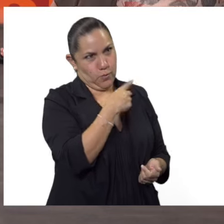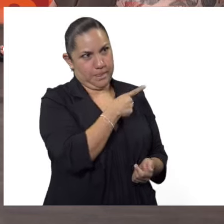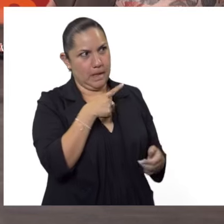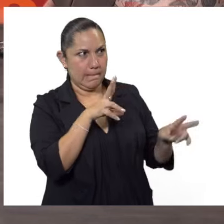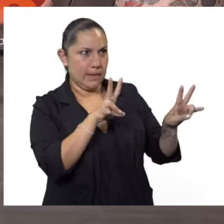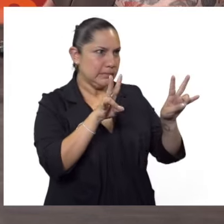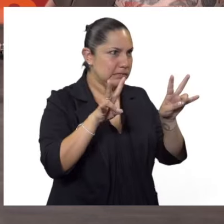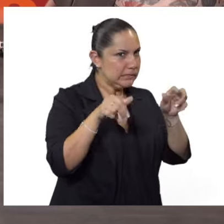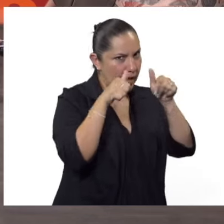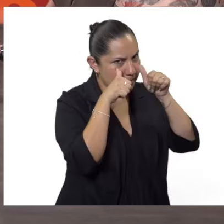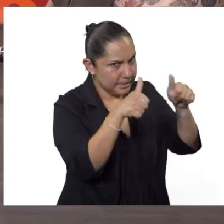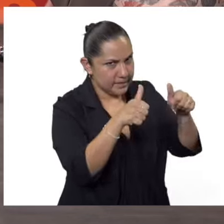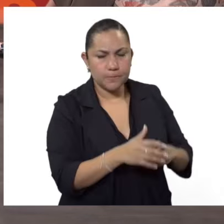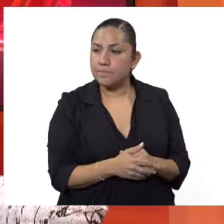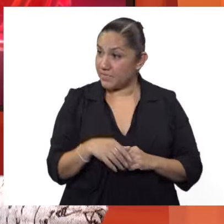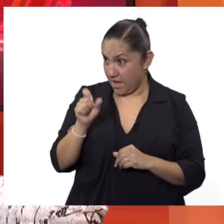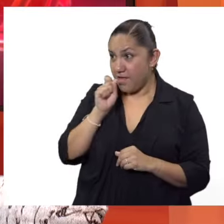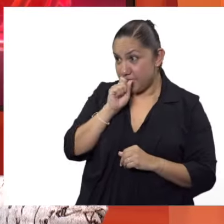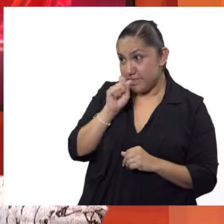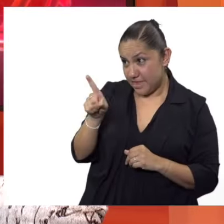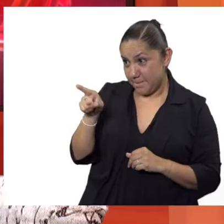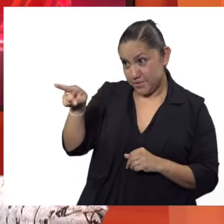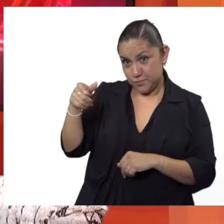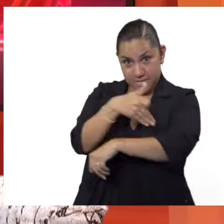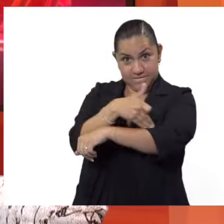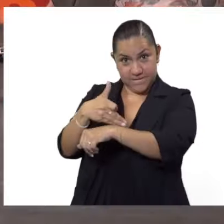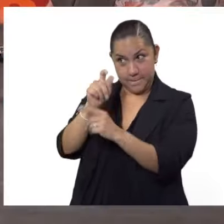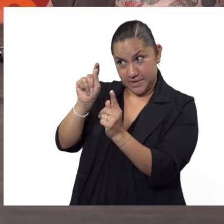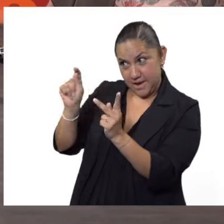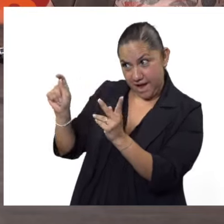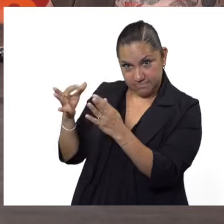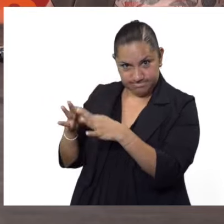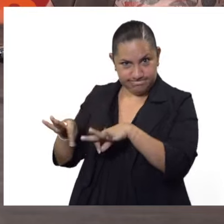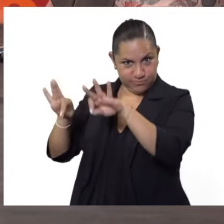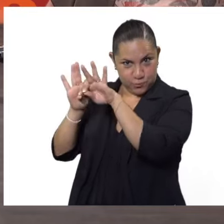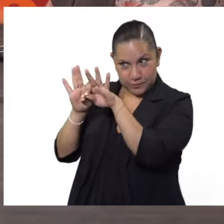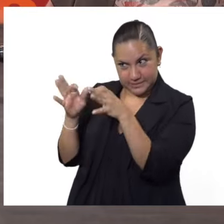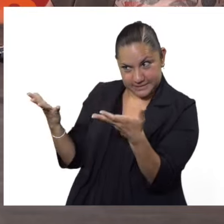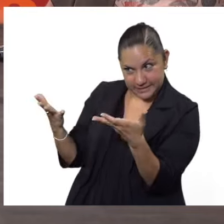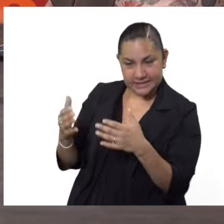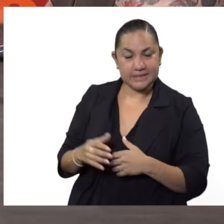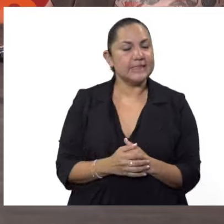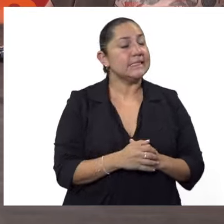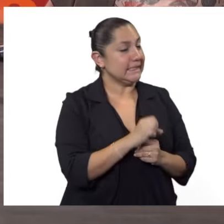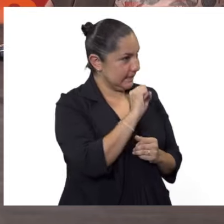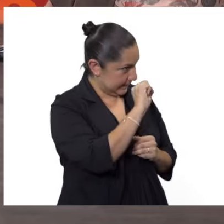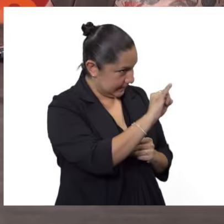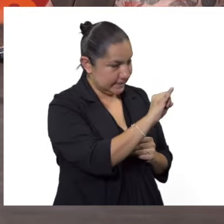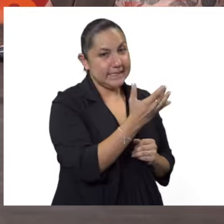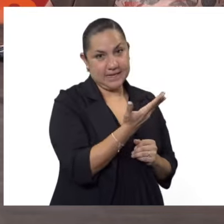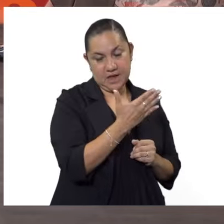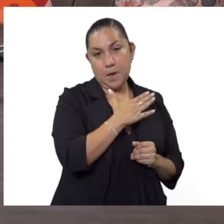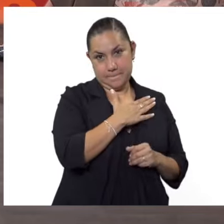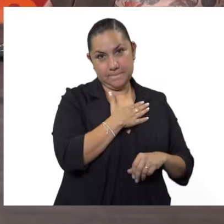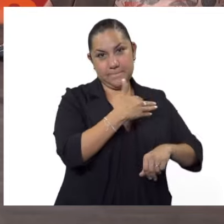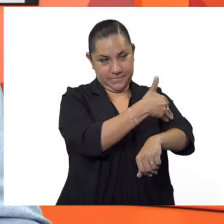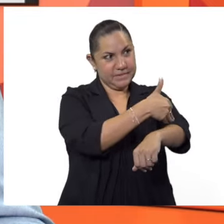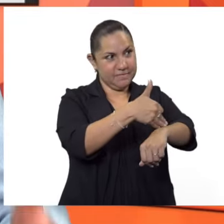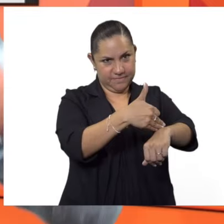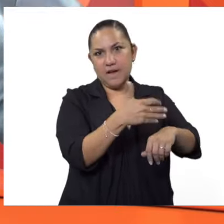muerto claro ahora este tu familia también importante no sí muy importante porque